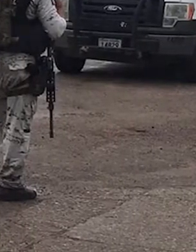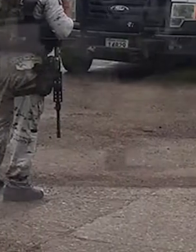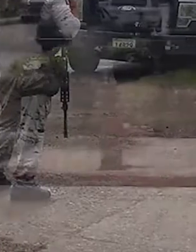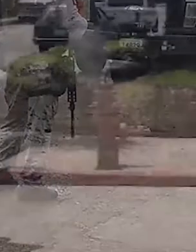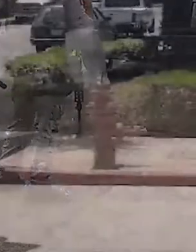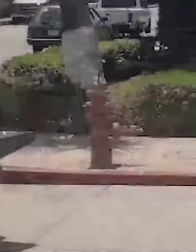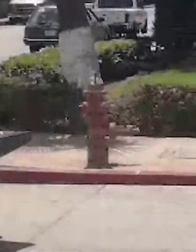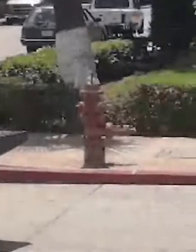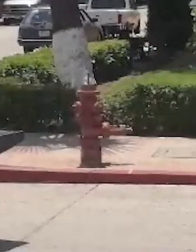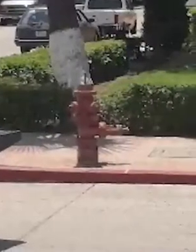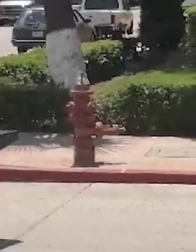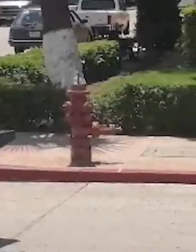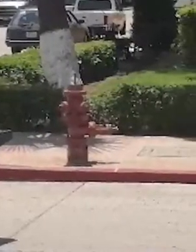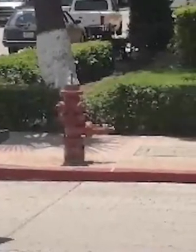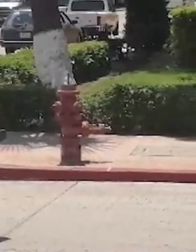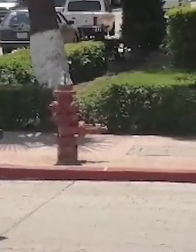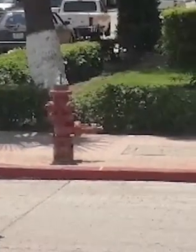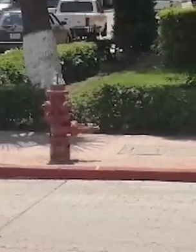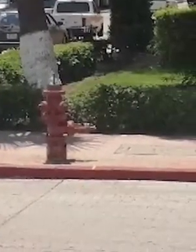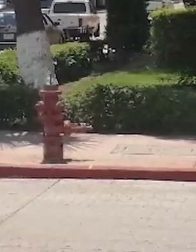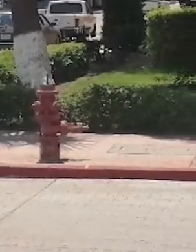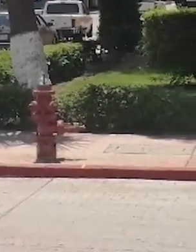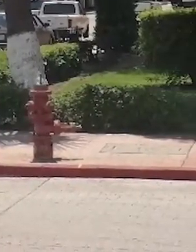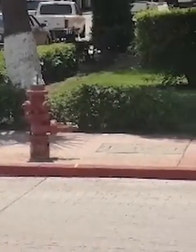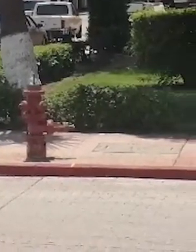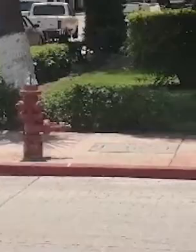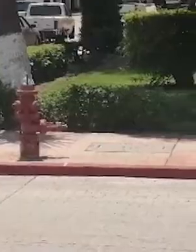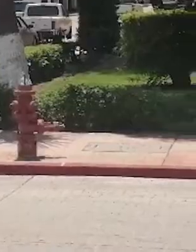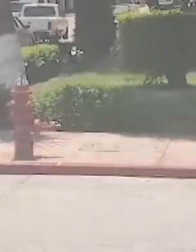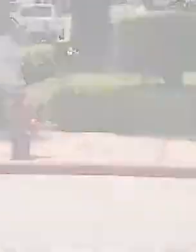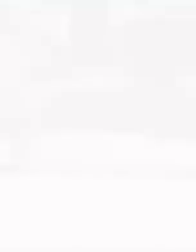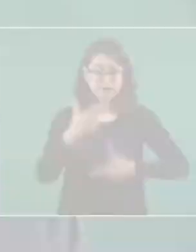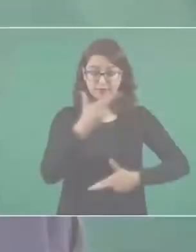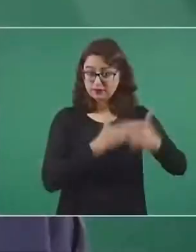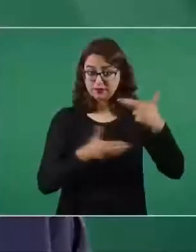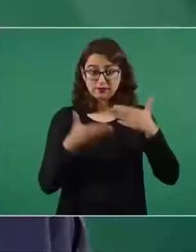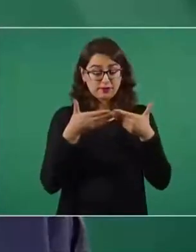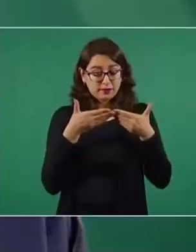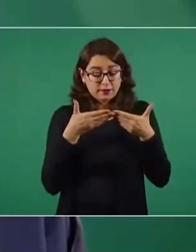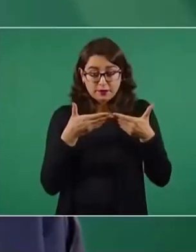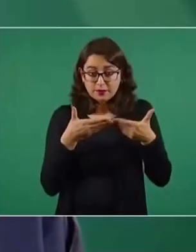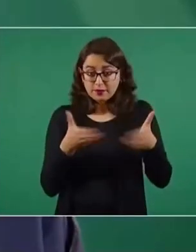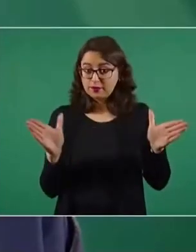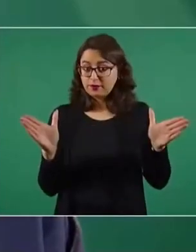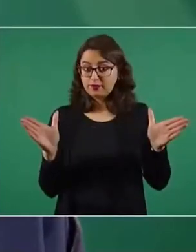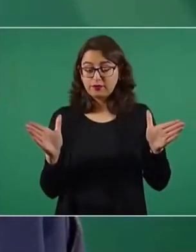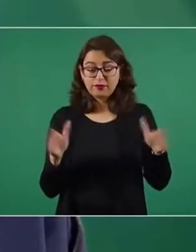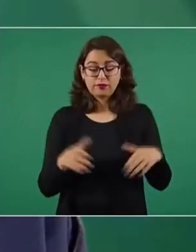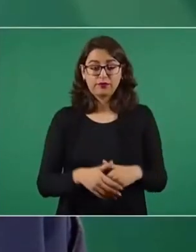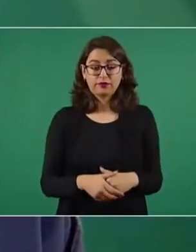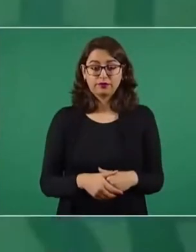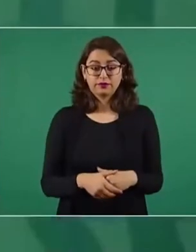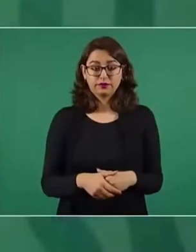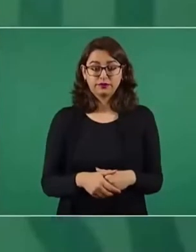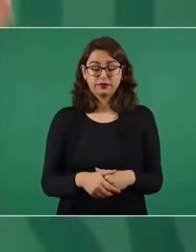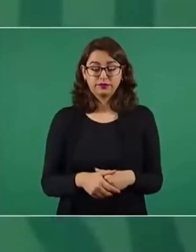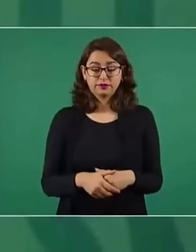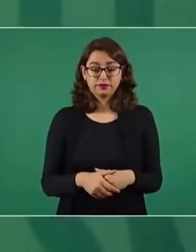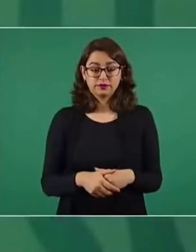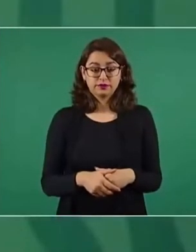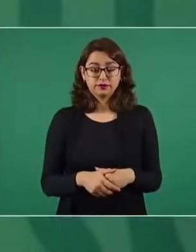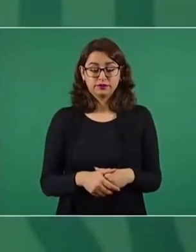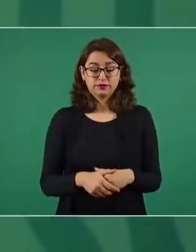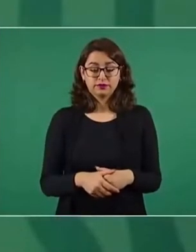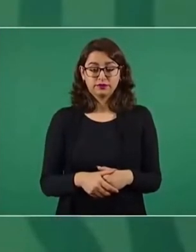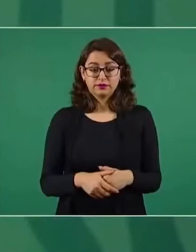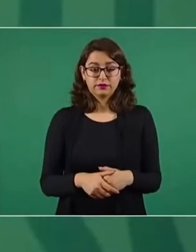vacunación anti-COVID a causa de las balaceras entre grupos delincuenciales. El gobierno federal liberará pronto las casetas